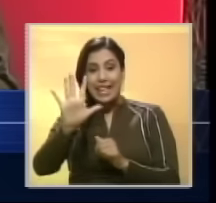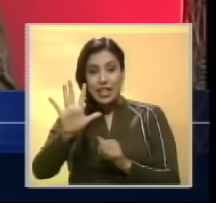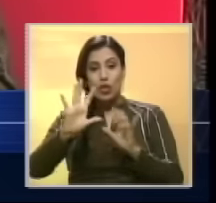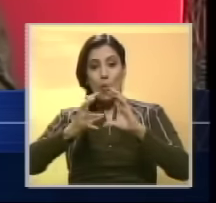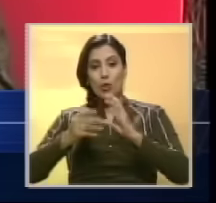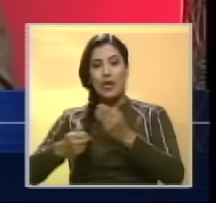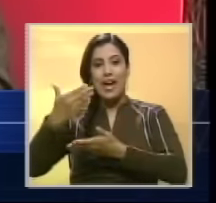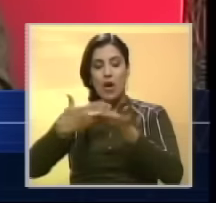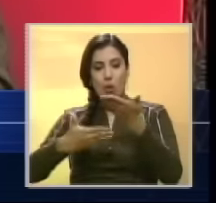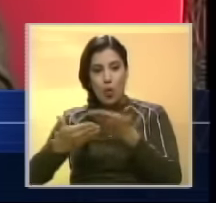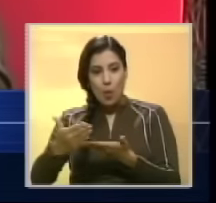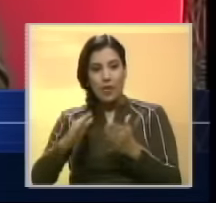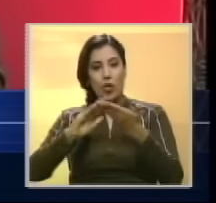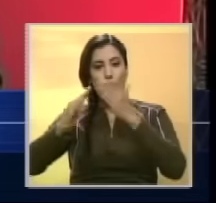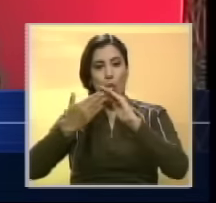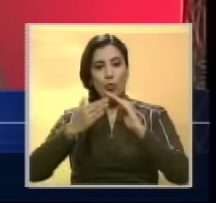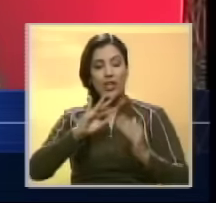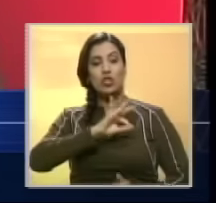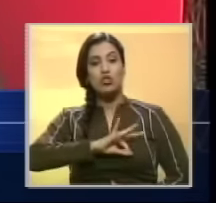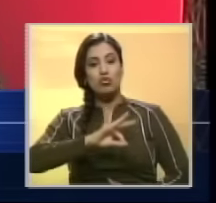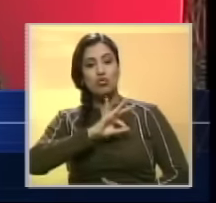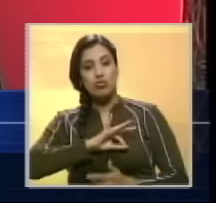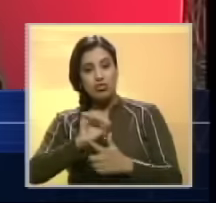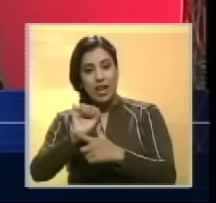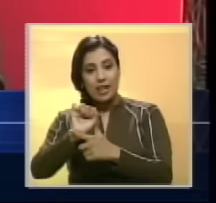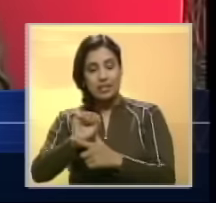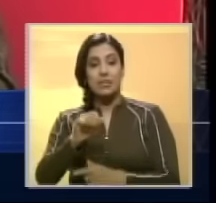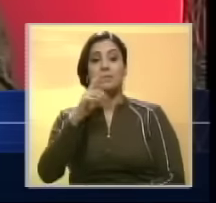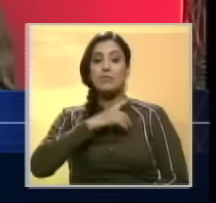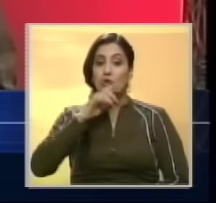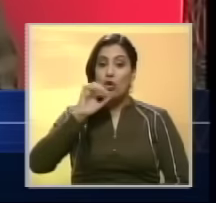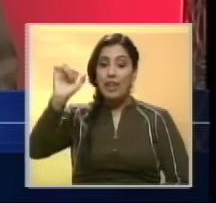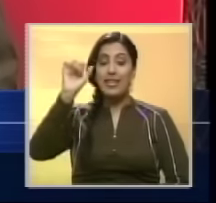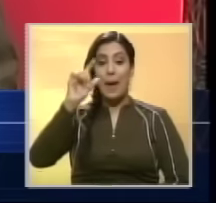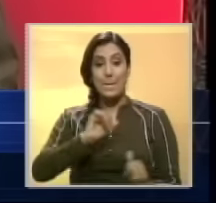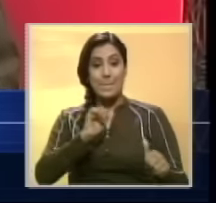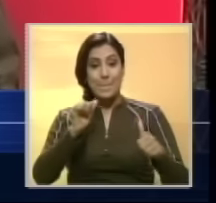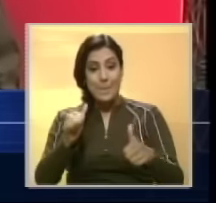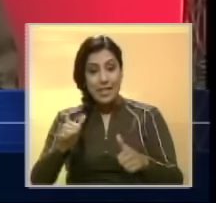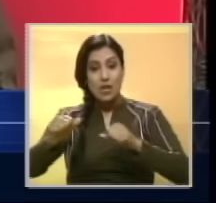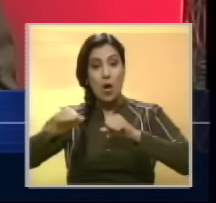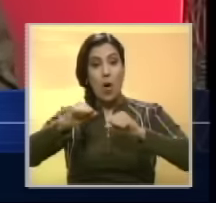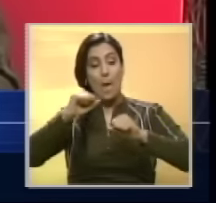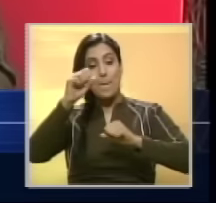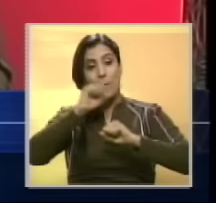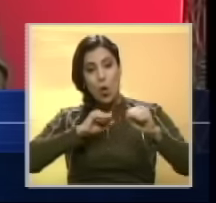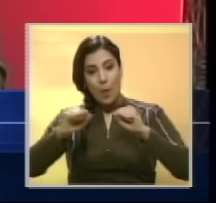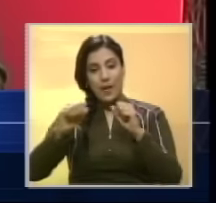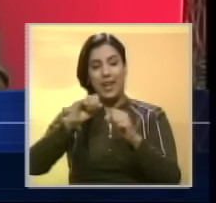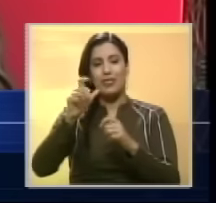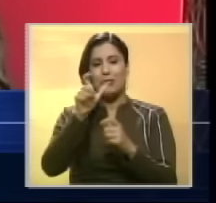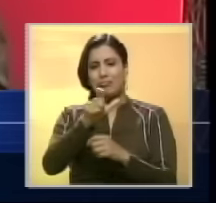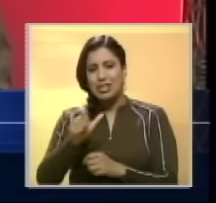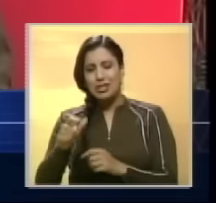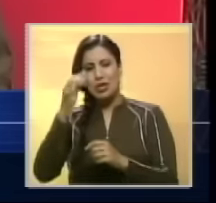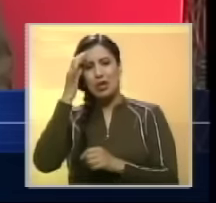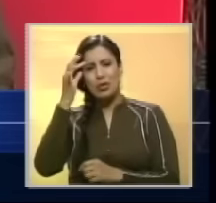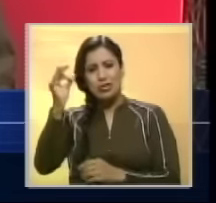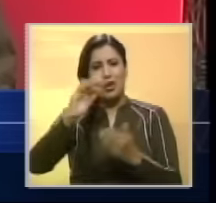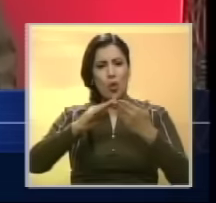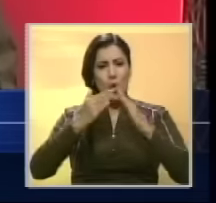es el de la economía comunal y socialista yván los movimientos populares las comunas consejos